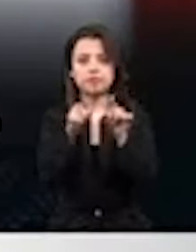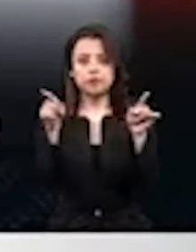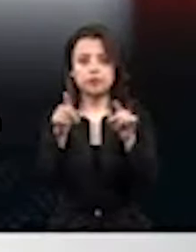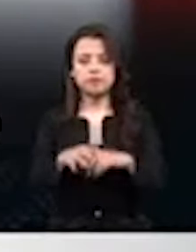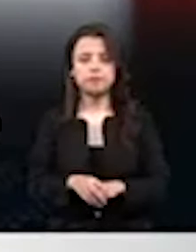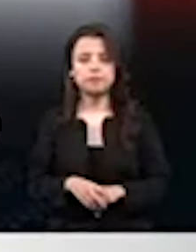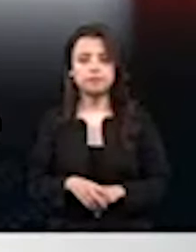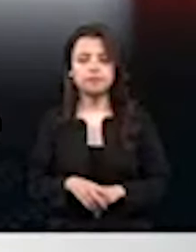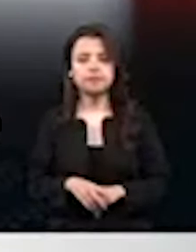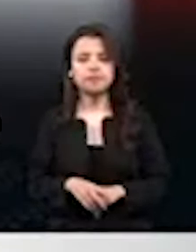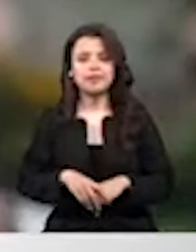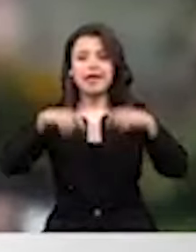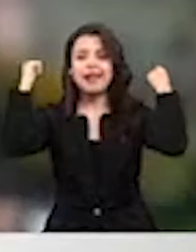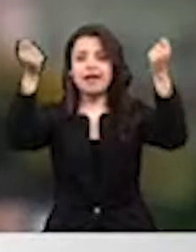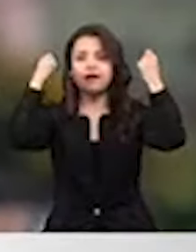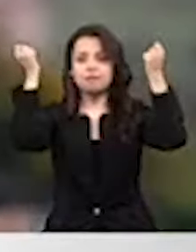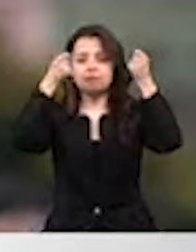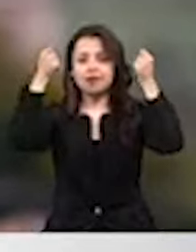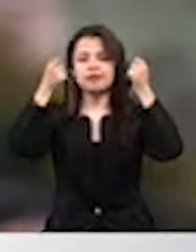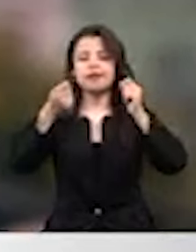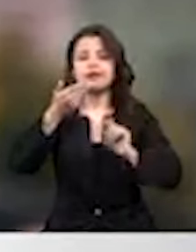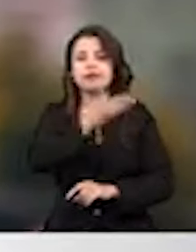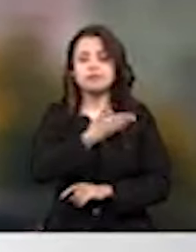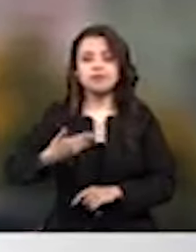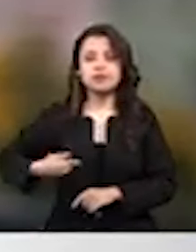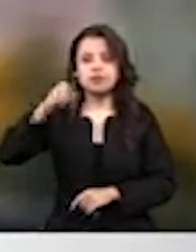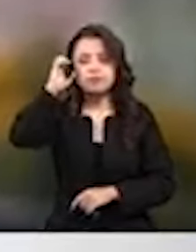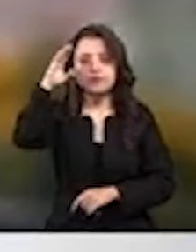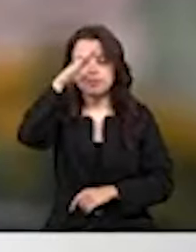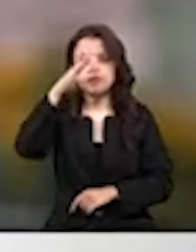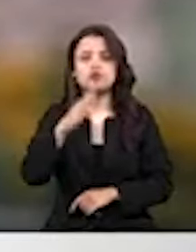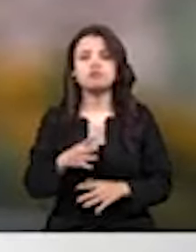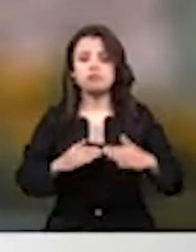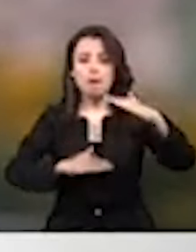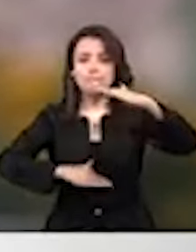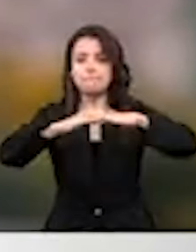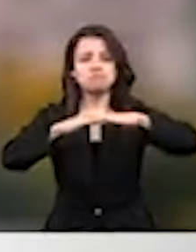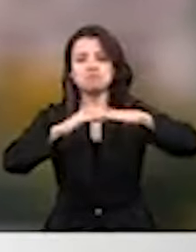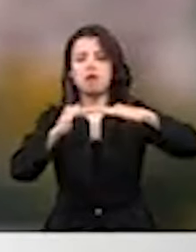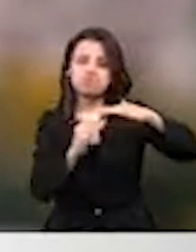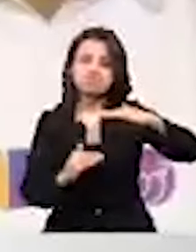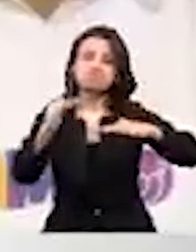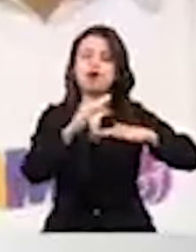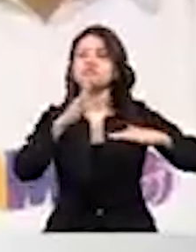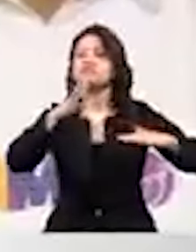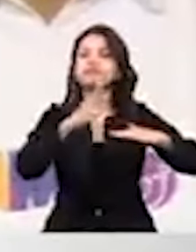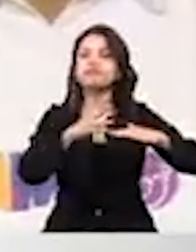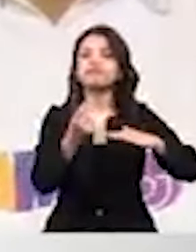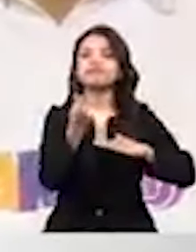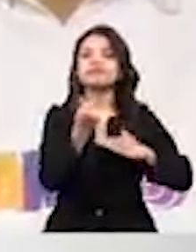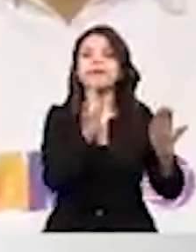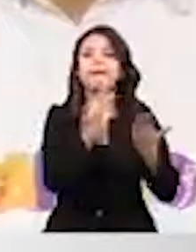La campaña del presidente Gustavo Petro habría incurrido en violación de los topes legales de gastos